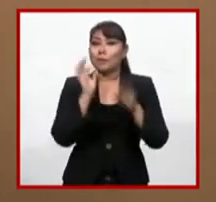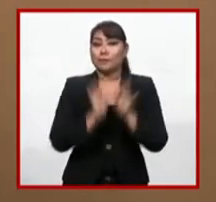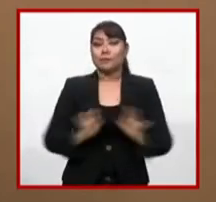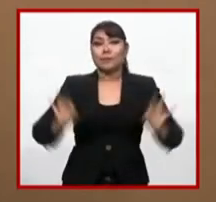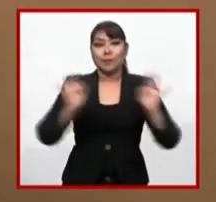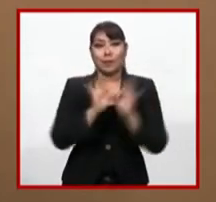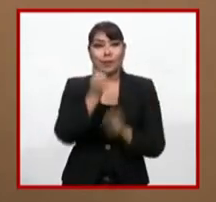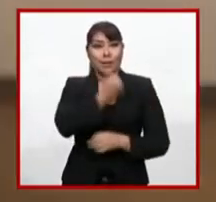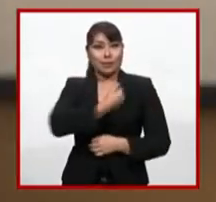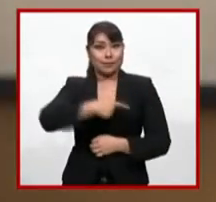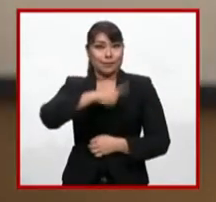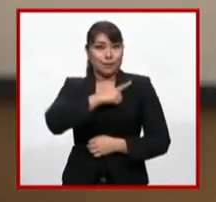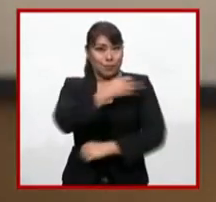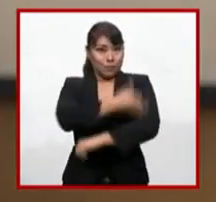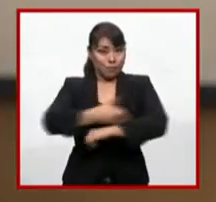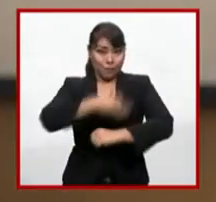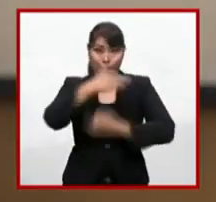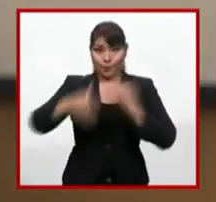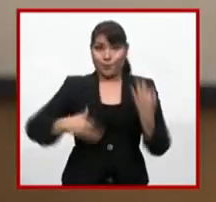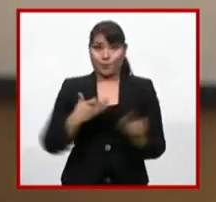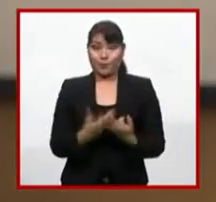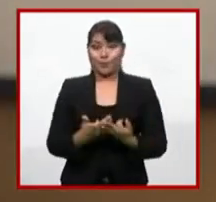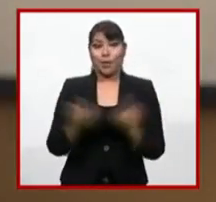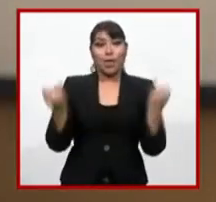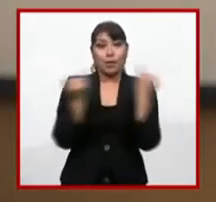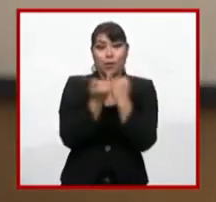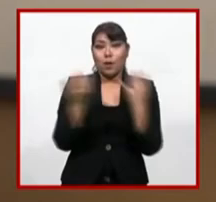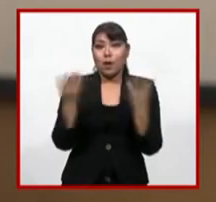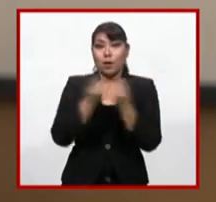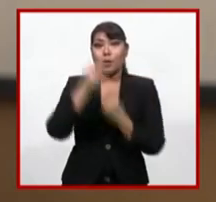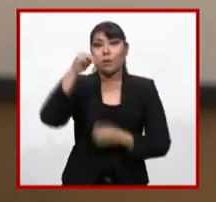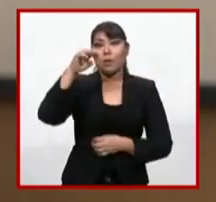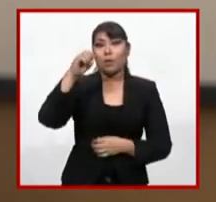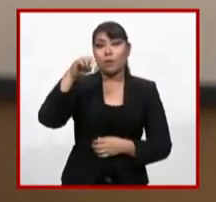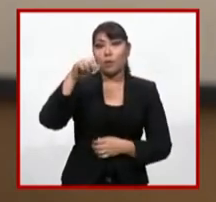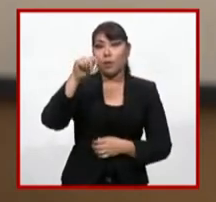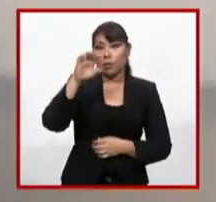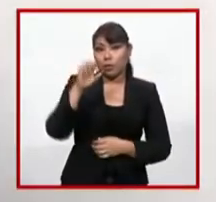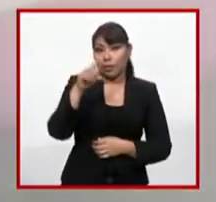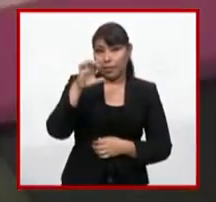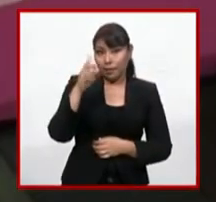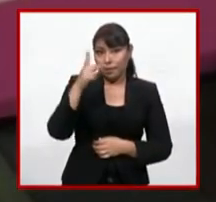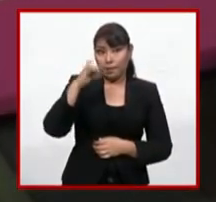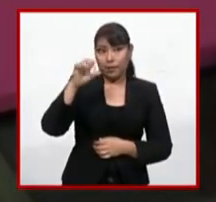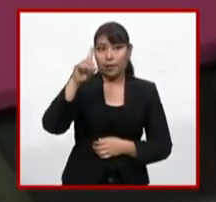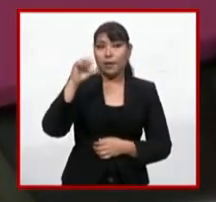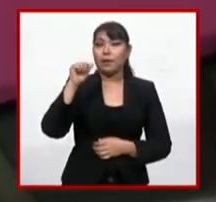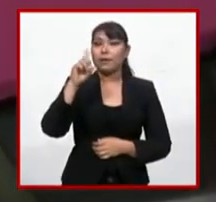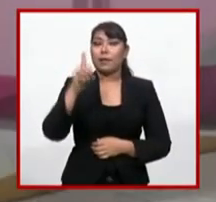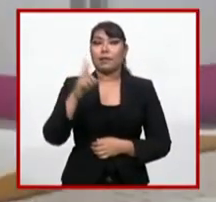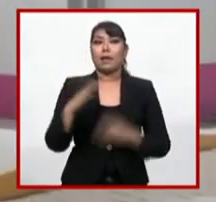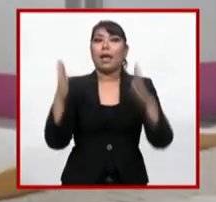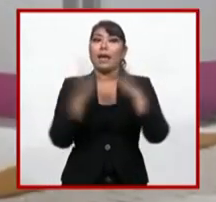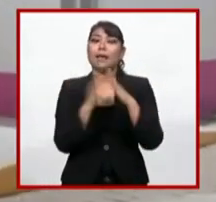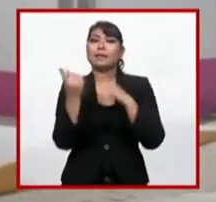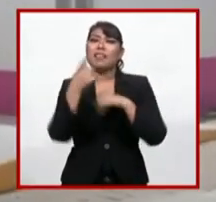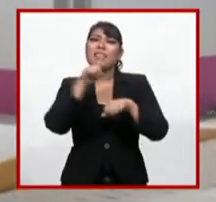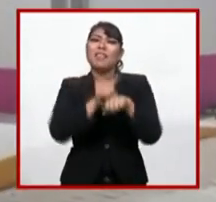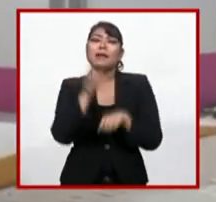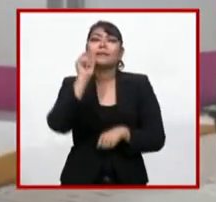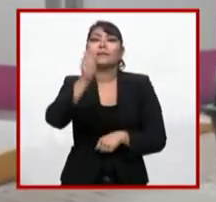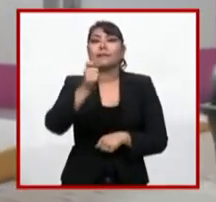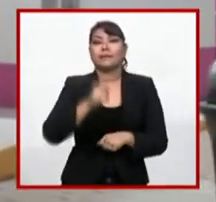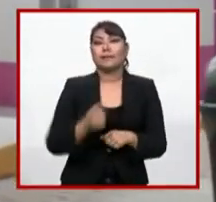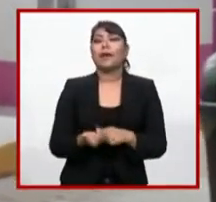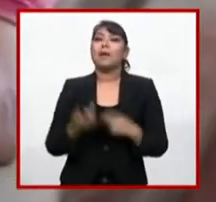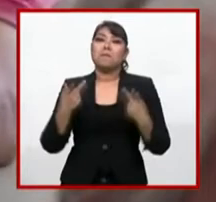la salud de nuestras familias. Con el Monte de Piedad, rehabilitamos las casas de día, que son estos espacios en donde nuestras personas mayores encuentran